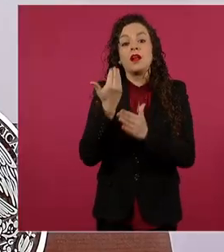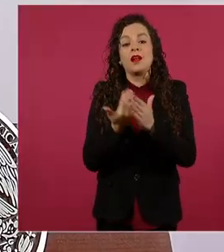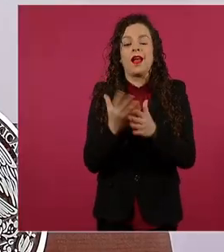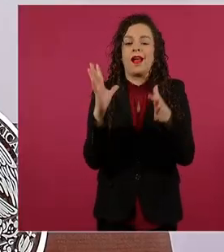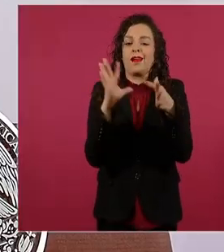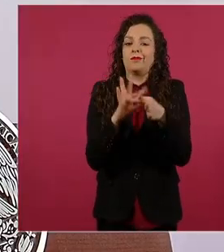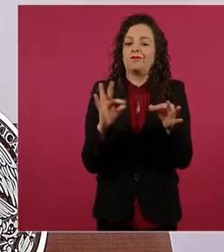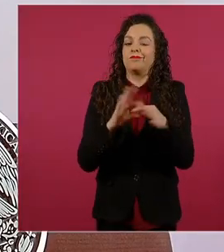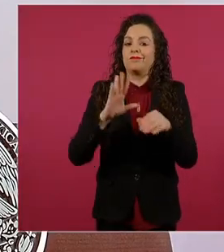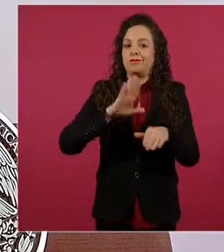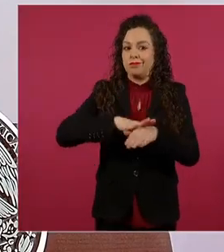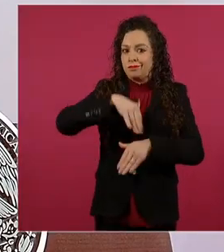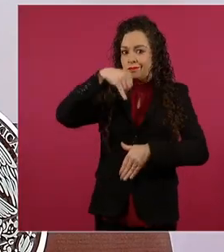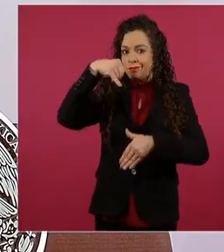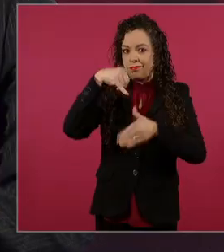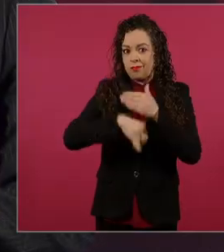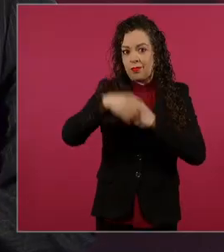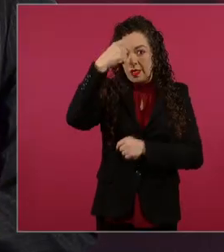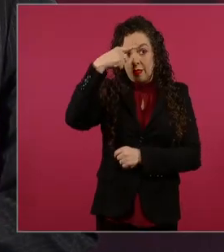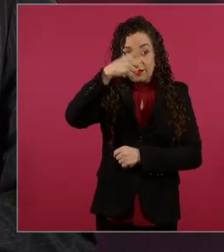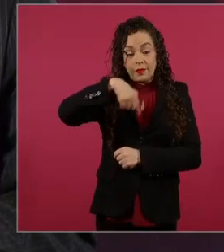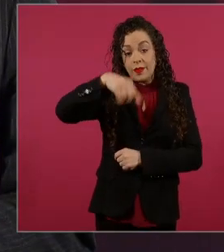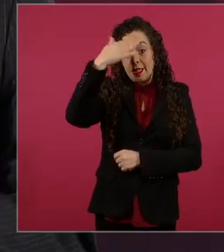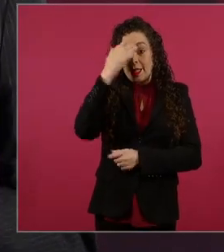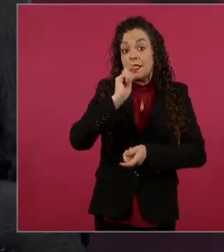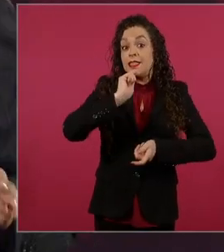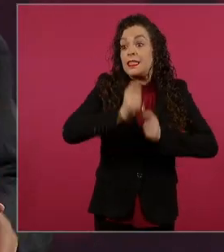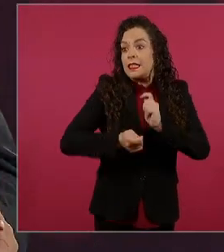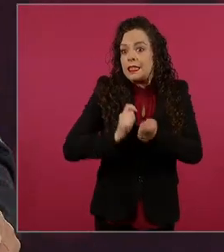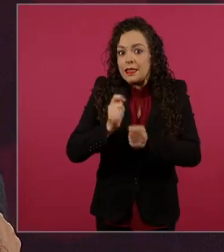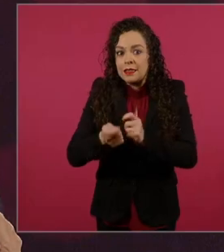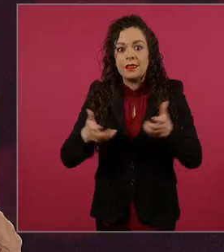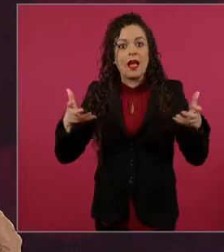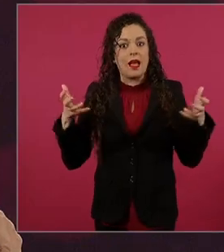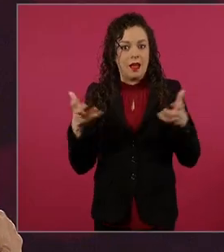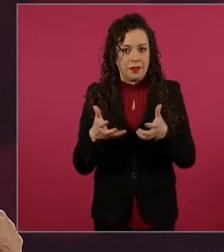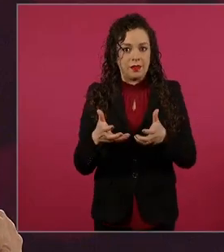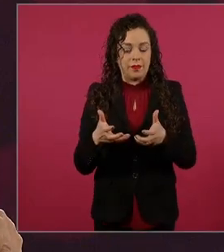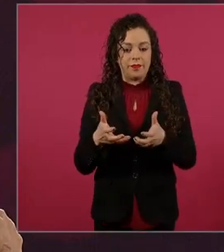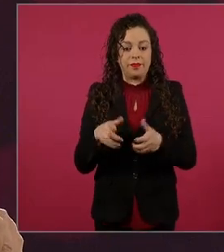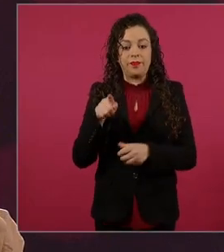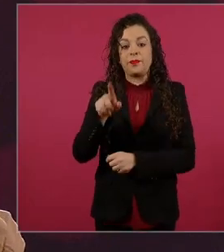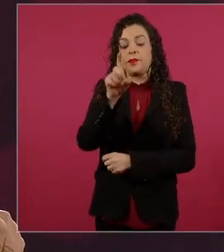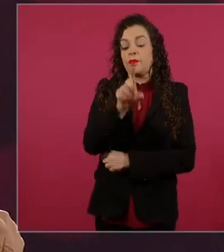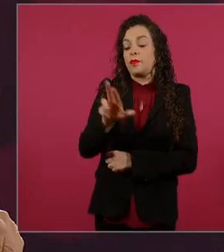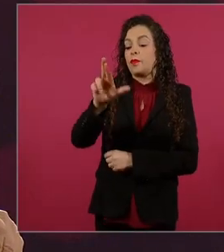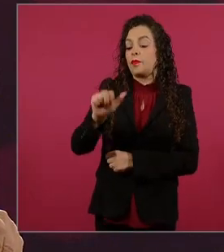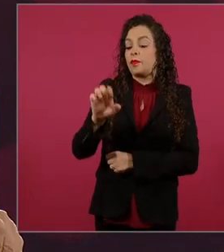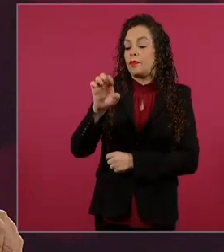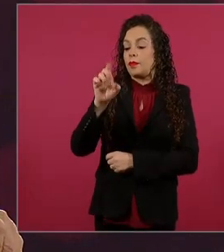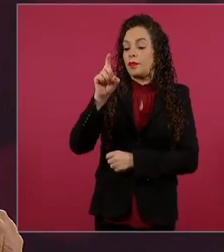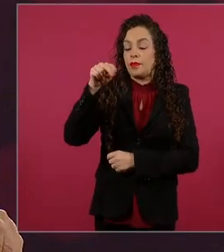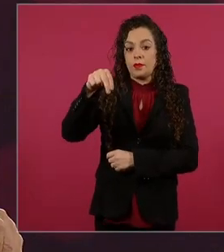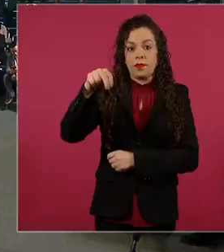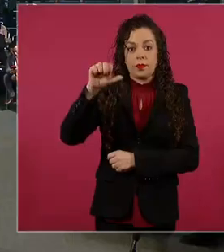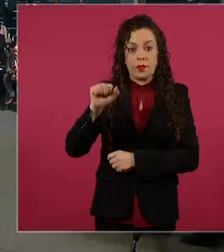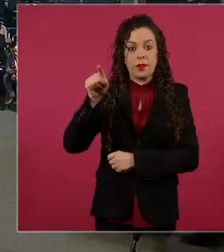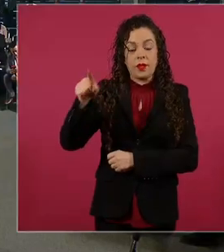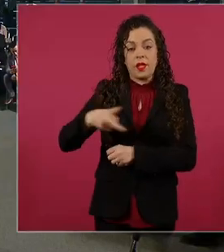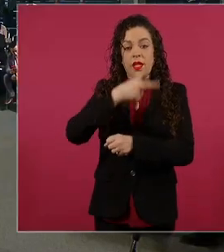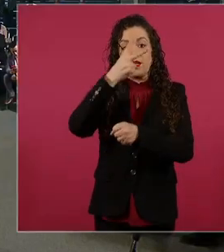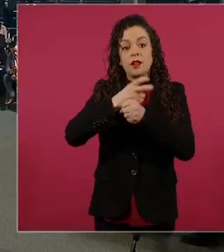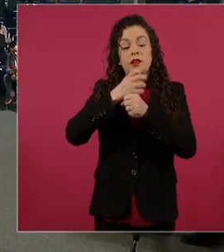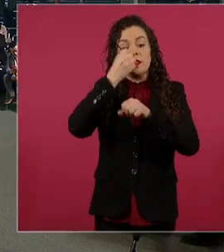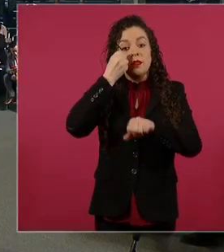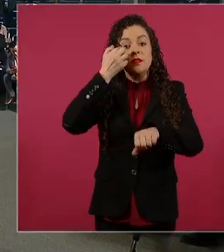información. De modo que la doctora Edna, que es subsecretaria de